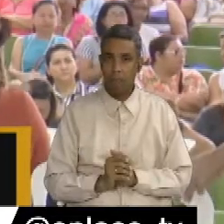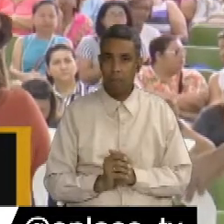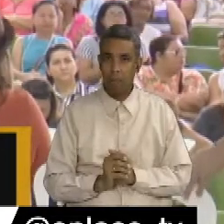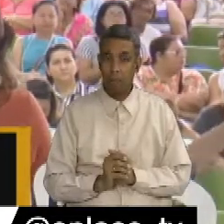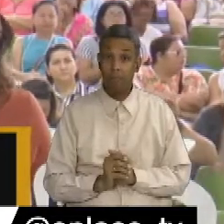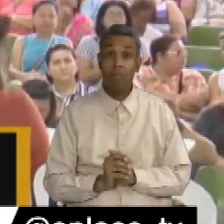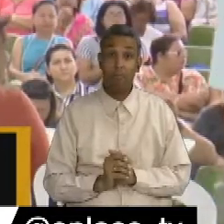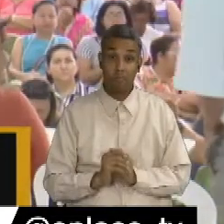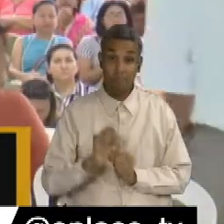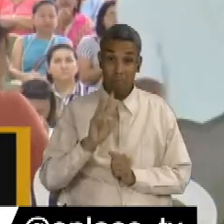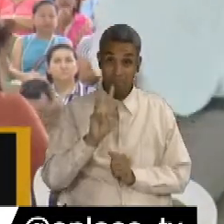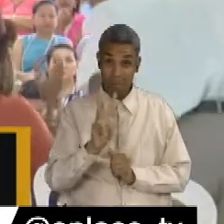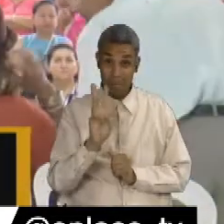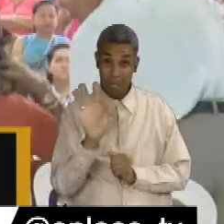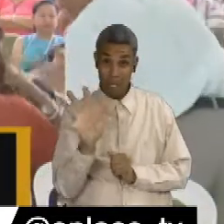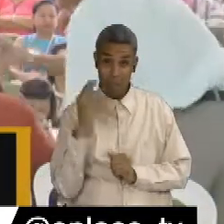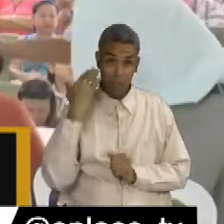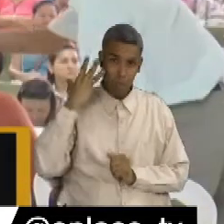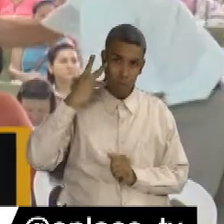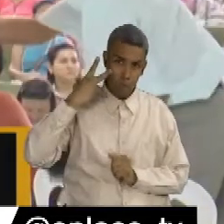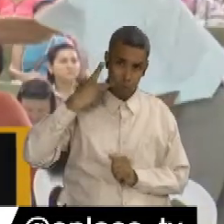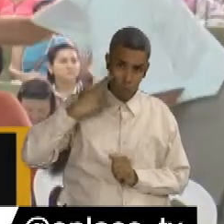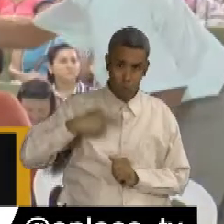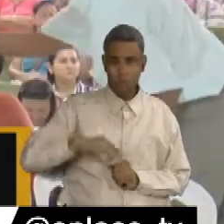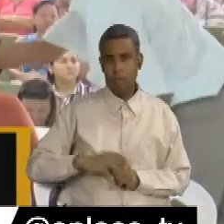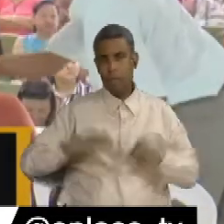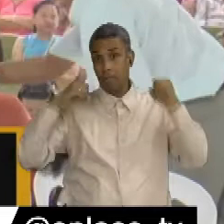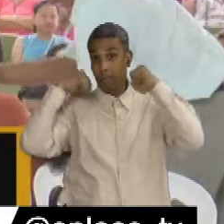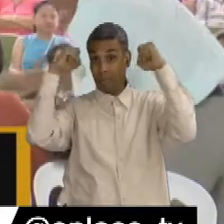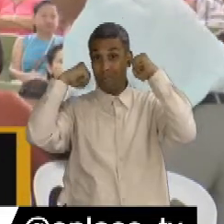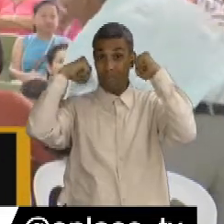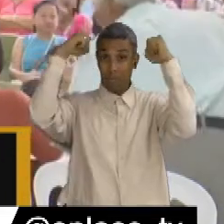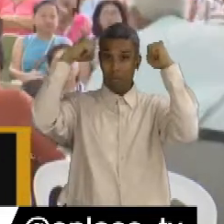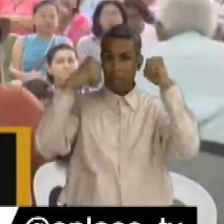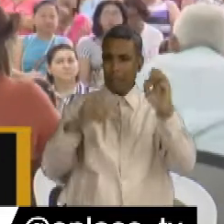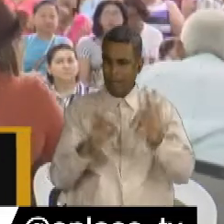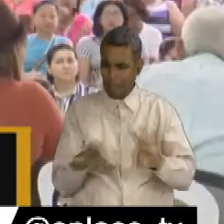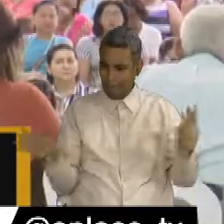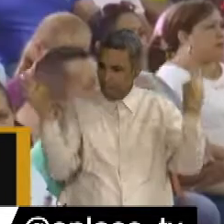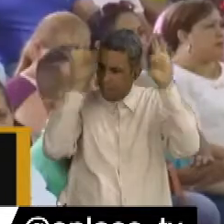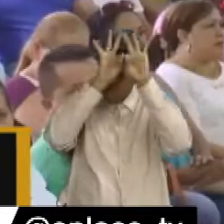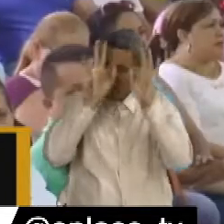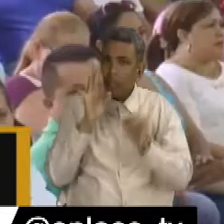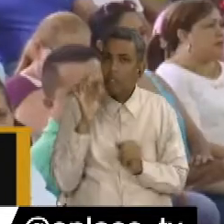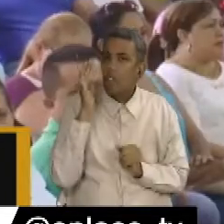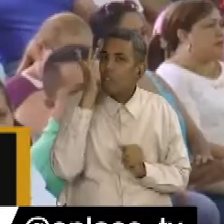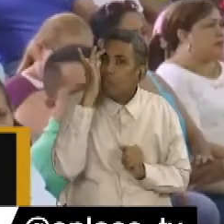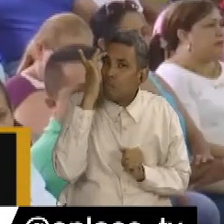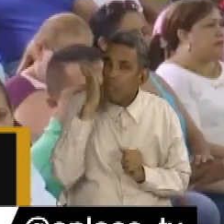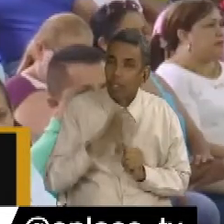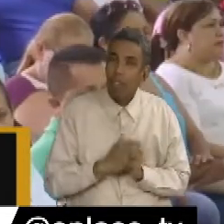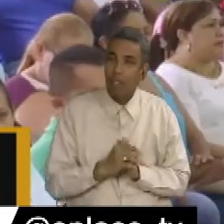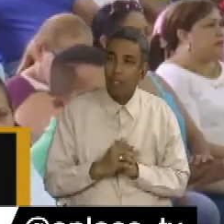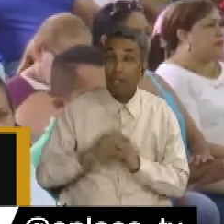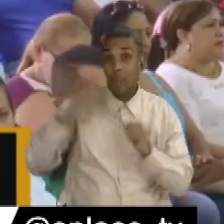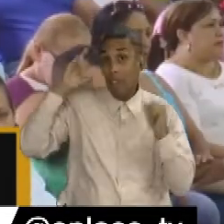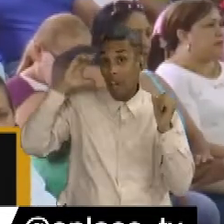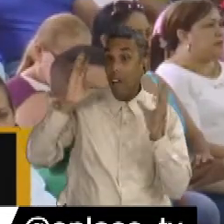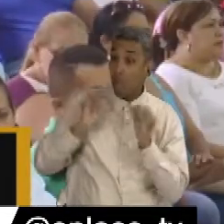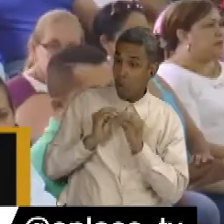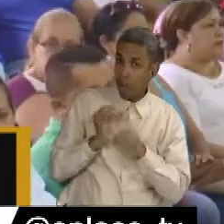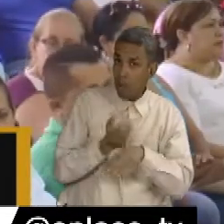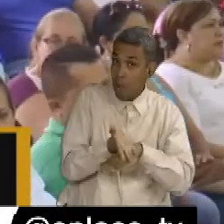días de conflicto laboral muy importantes para el país, porque no solo se logra unos acuerdos que van a apuntar